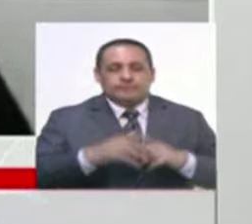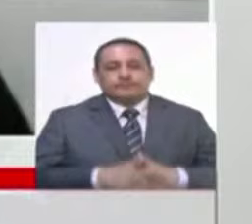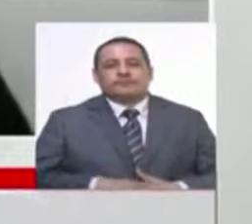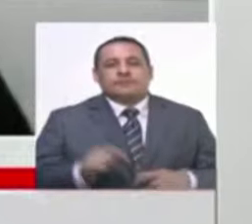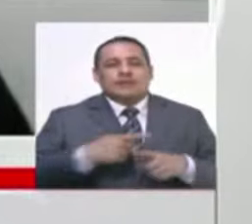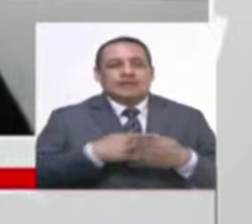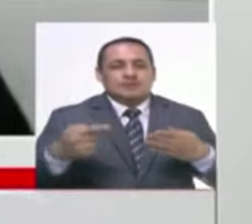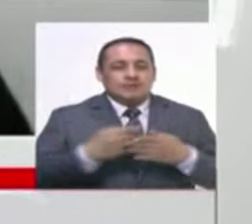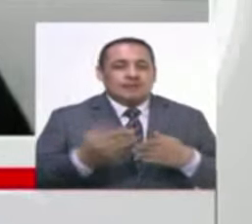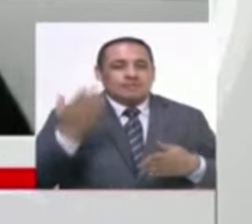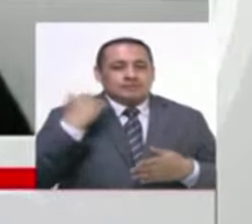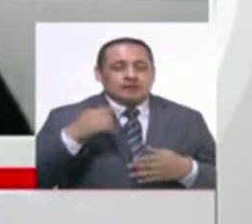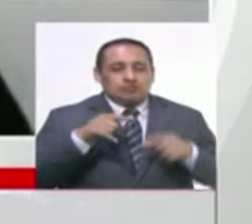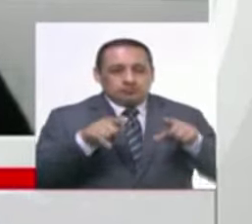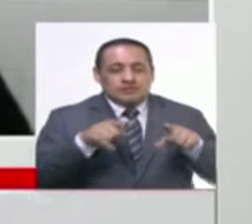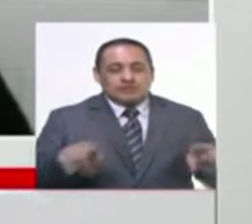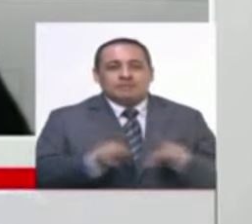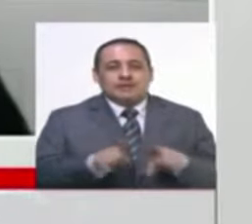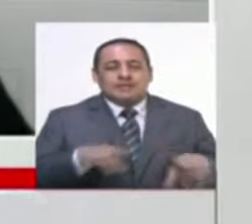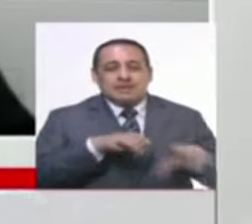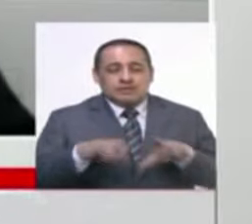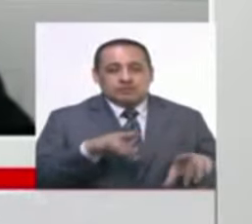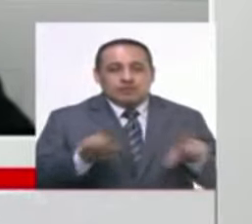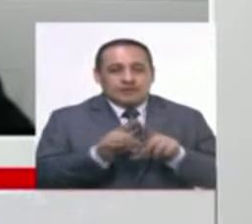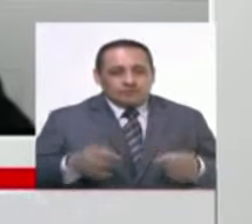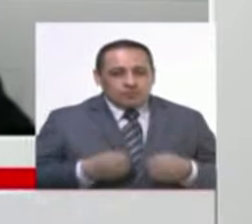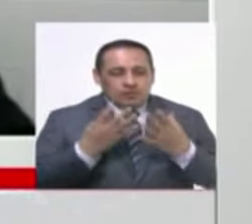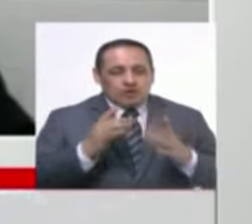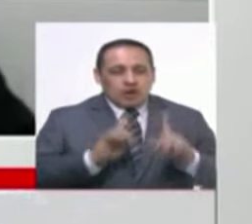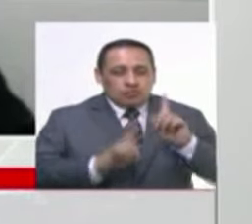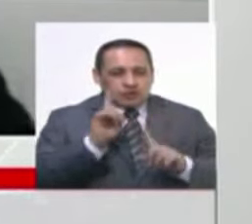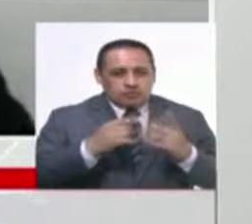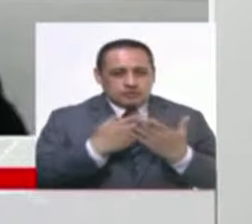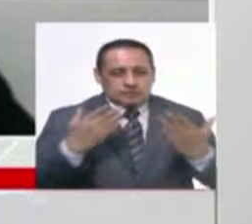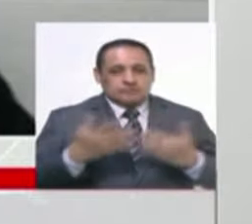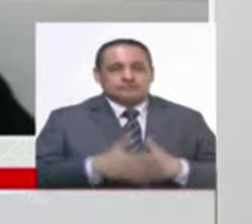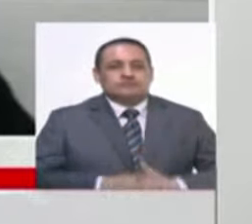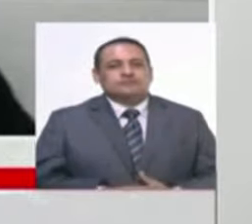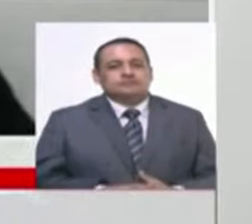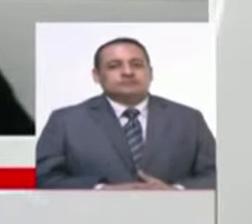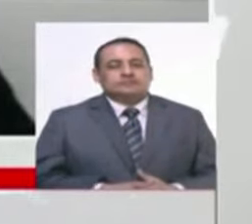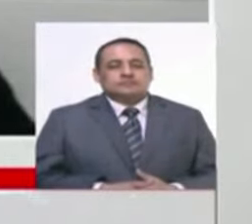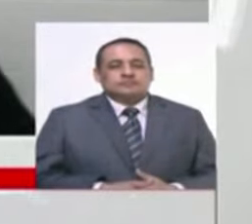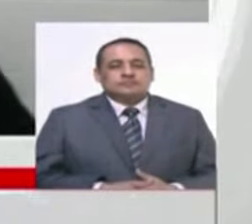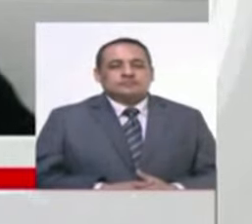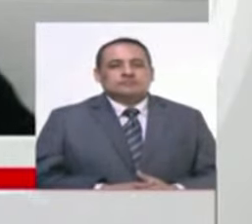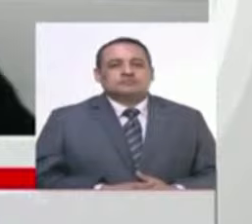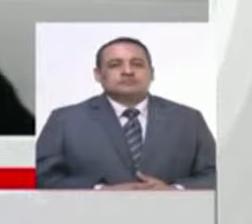la semana pasada usted hizo mención a lo siguiente,